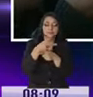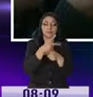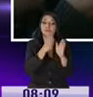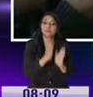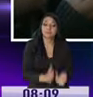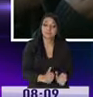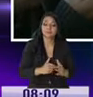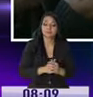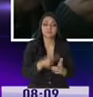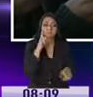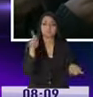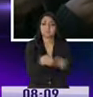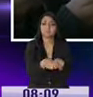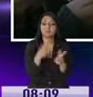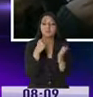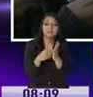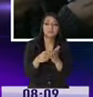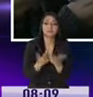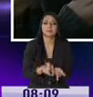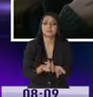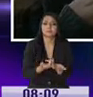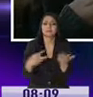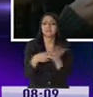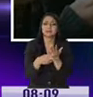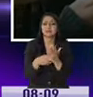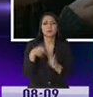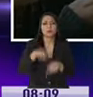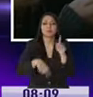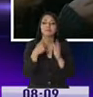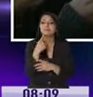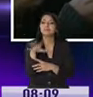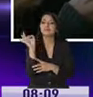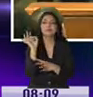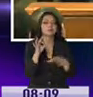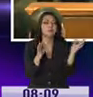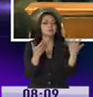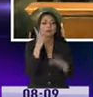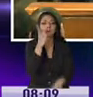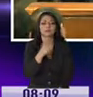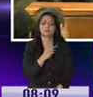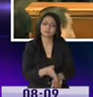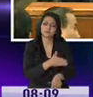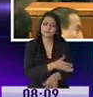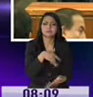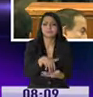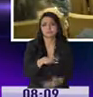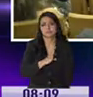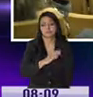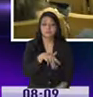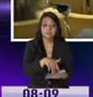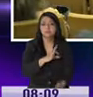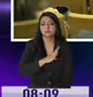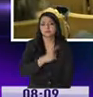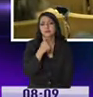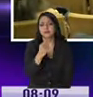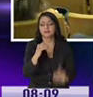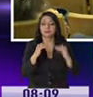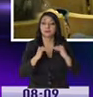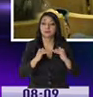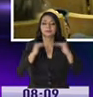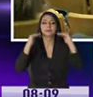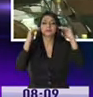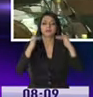al mirar que las tarifas no pueden ser al ojo, ¿no? O sea, hay estudios técnicos. Los estudios técnicos dicen mínimas y máximas para